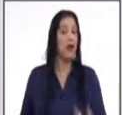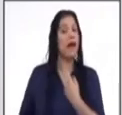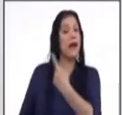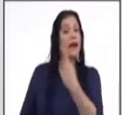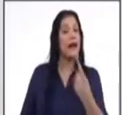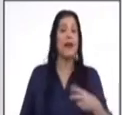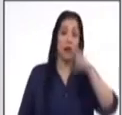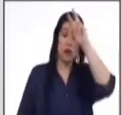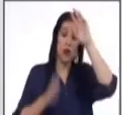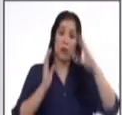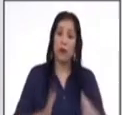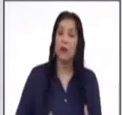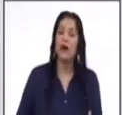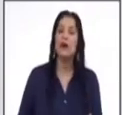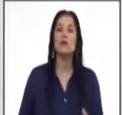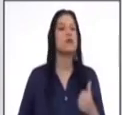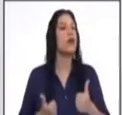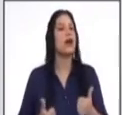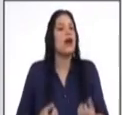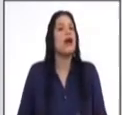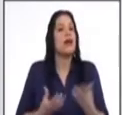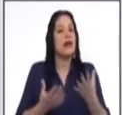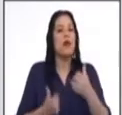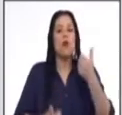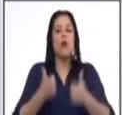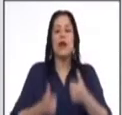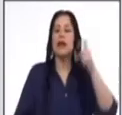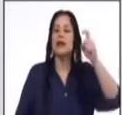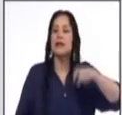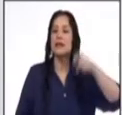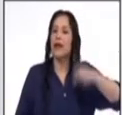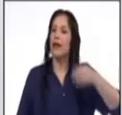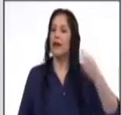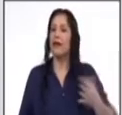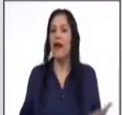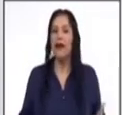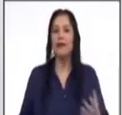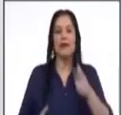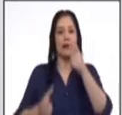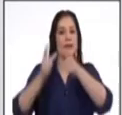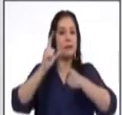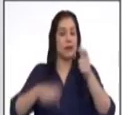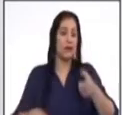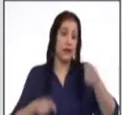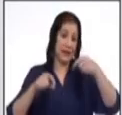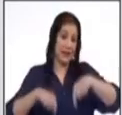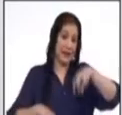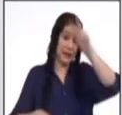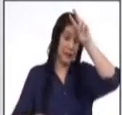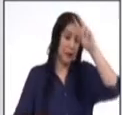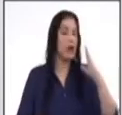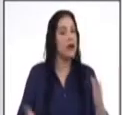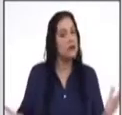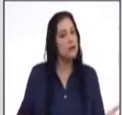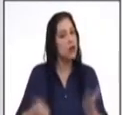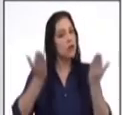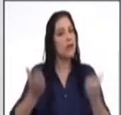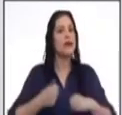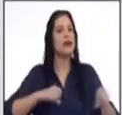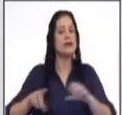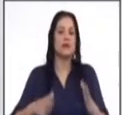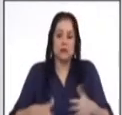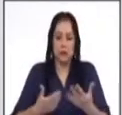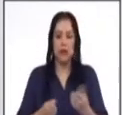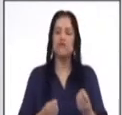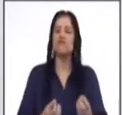cada uno de nosotros establecer las necesidades reales de la población y así promover acciones